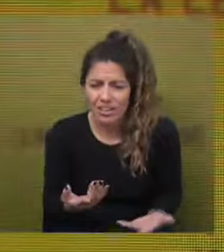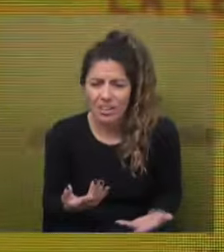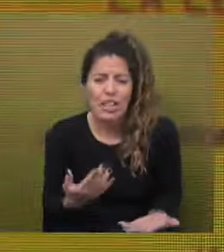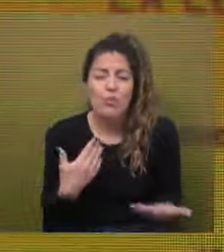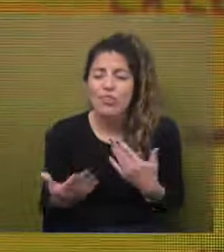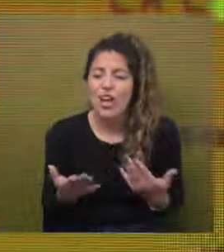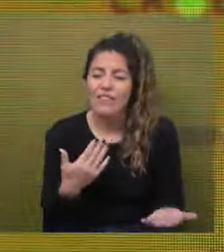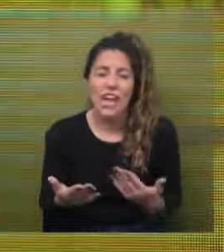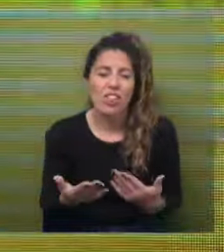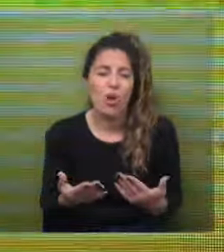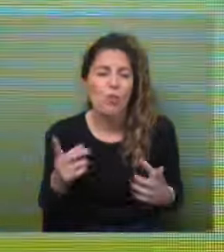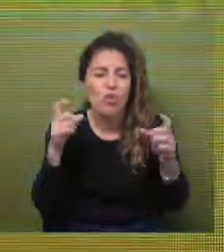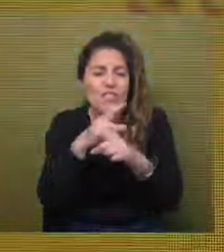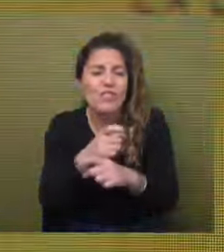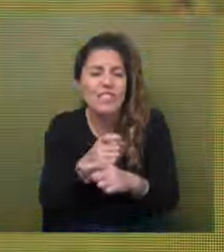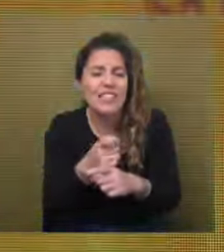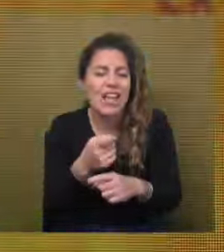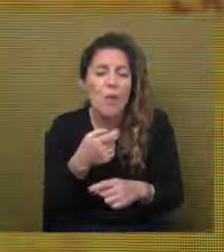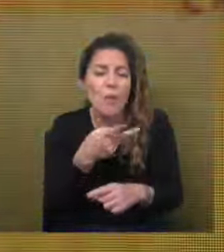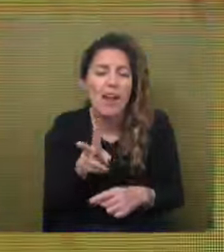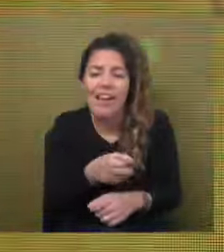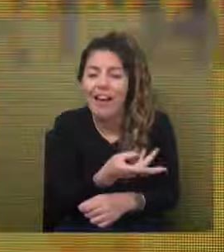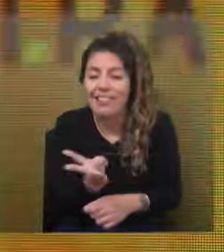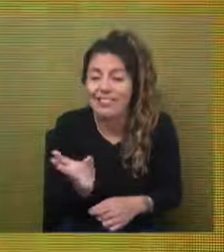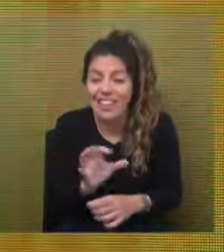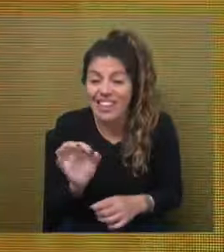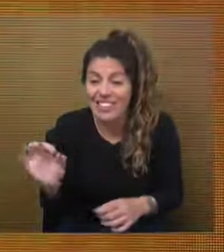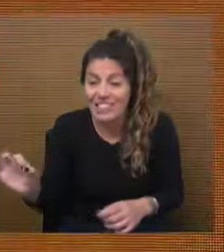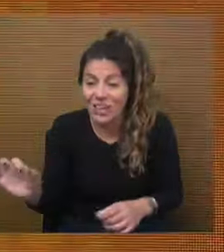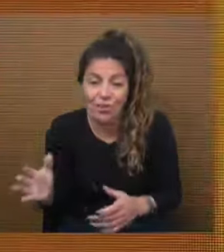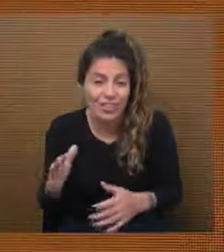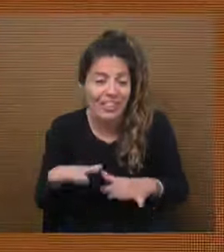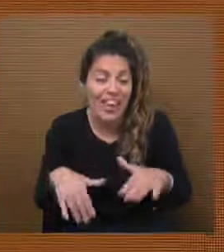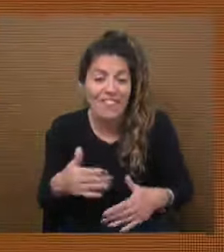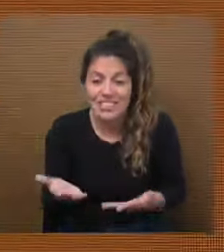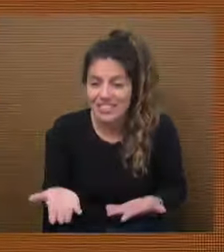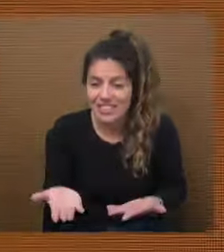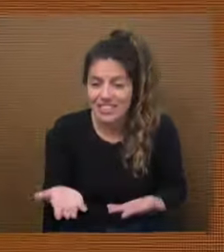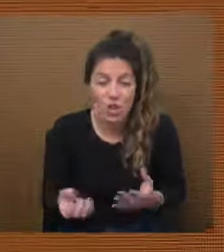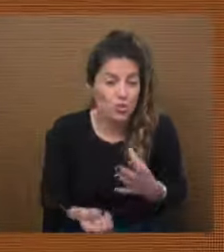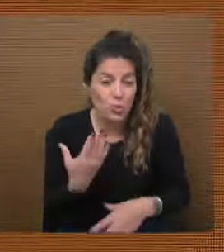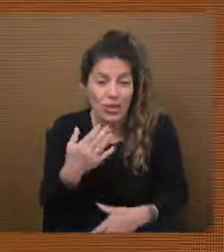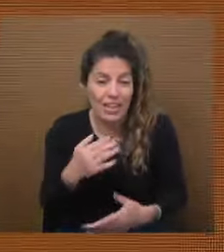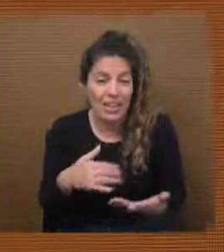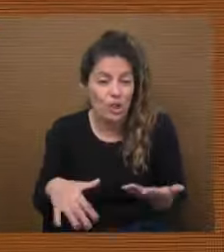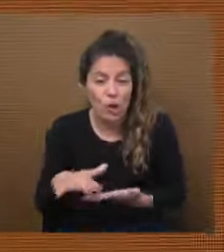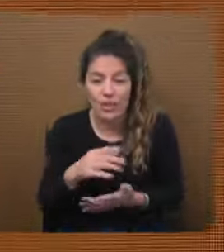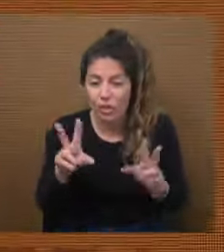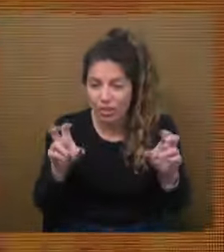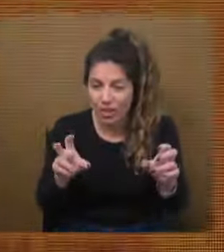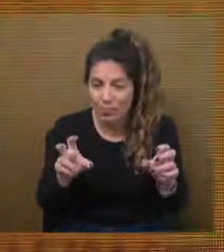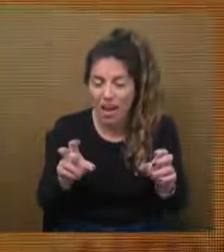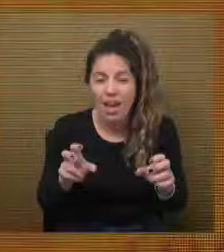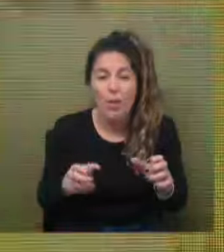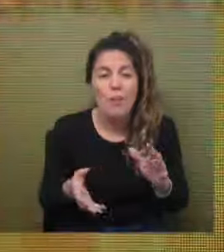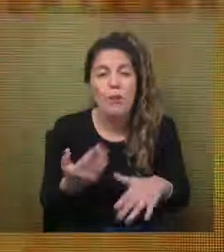de una... Es muy difícil hasta dimensionar esa cantidad de ceros que muchas veces surgen en torno a estos temas. Pero me parece